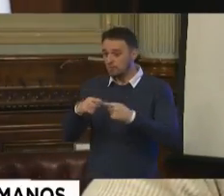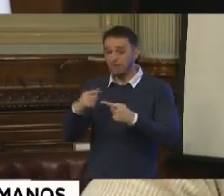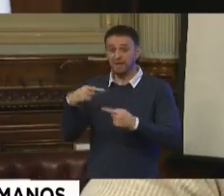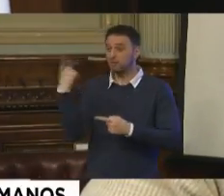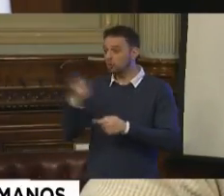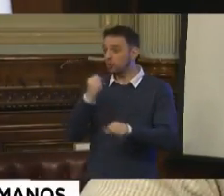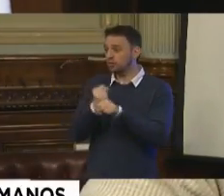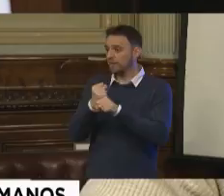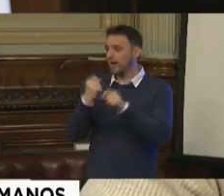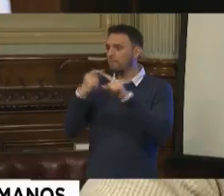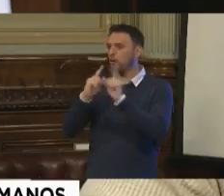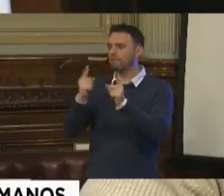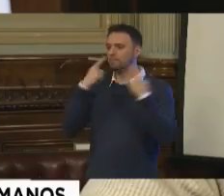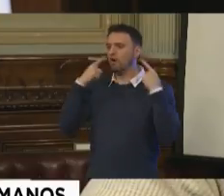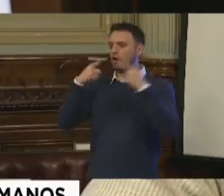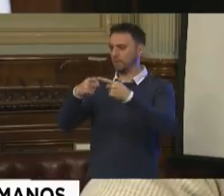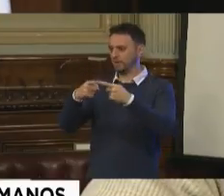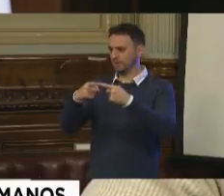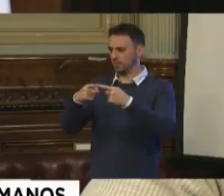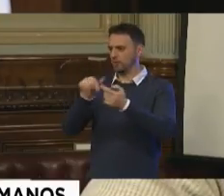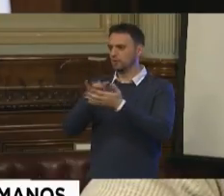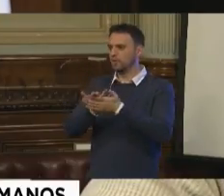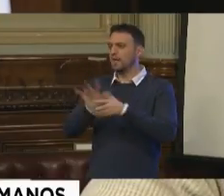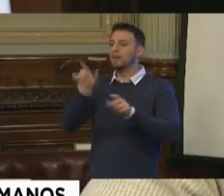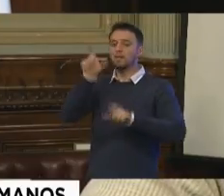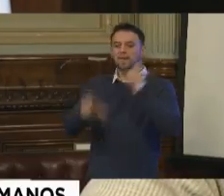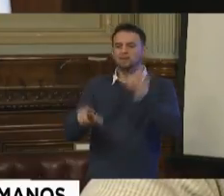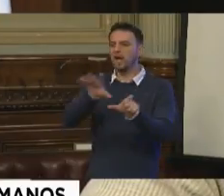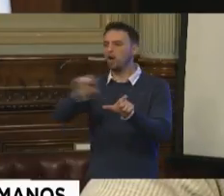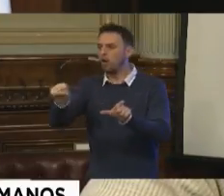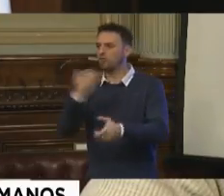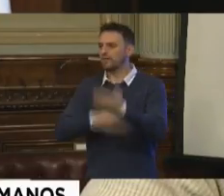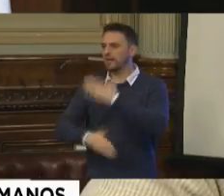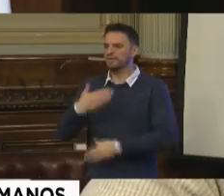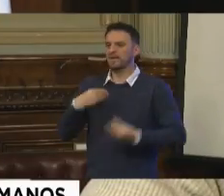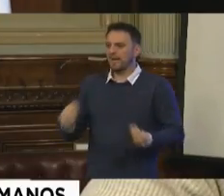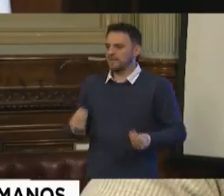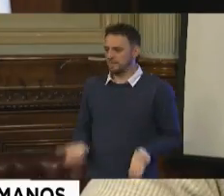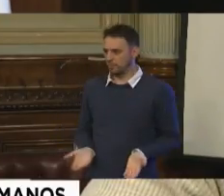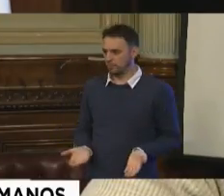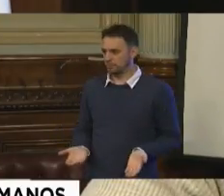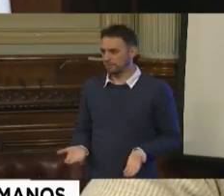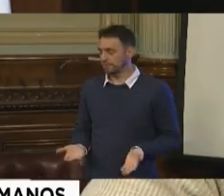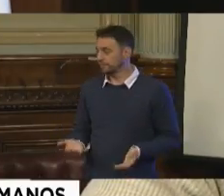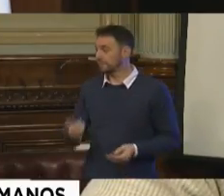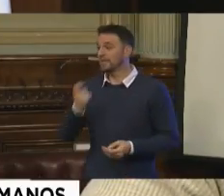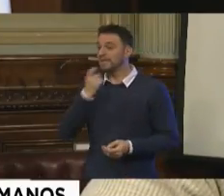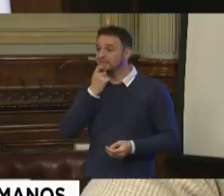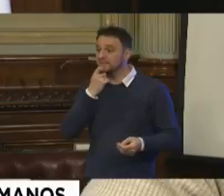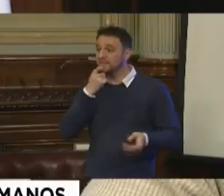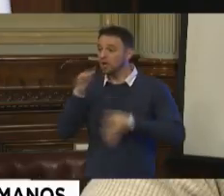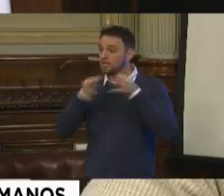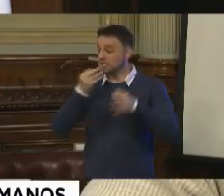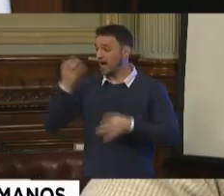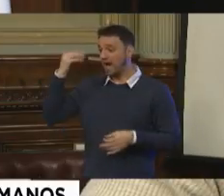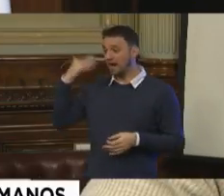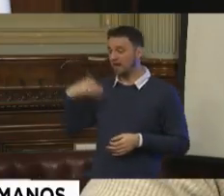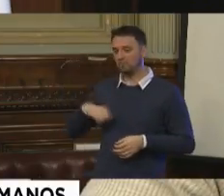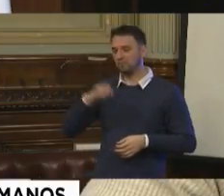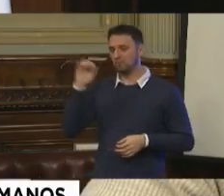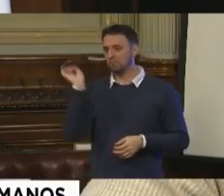clara y estratégica con lo que queremos hacer con el tema de las personas con discapacidad si esa charla